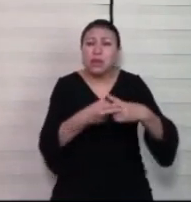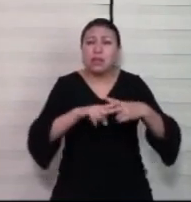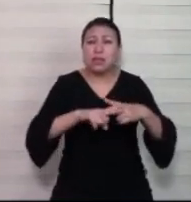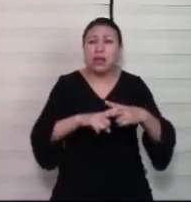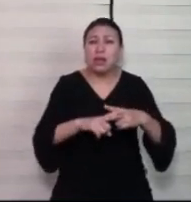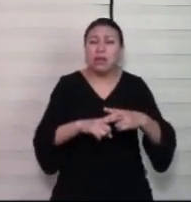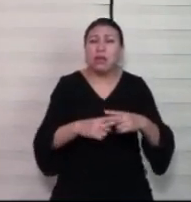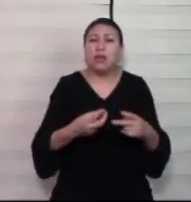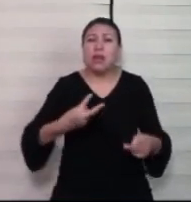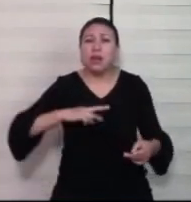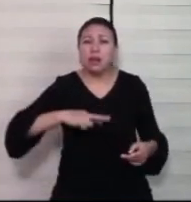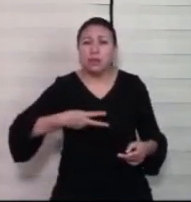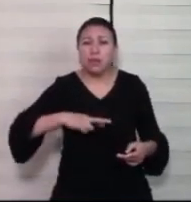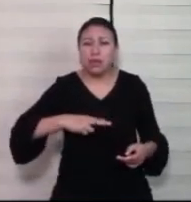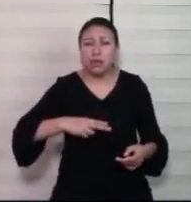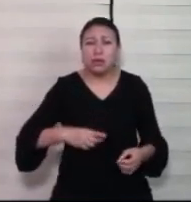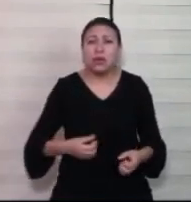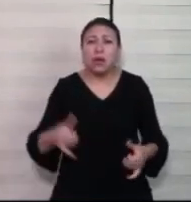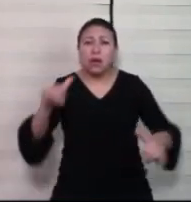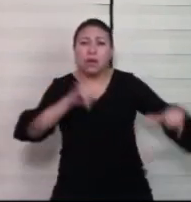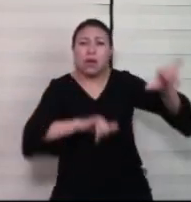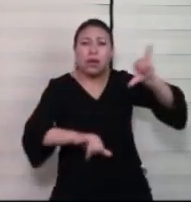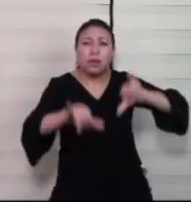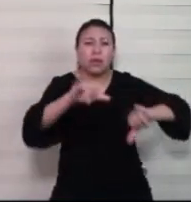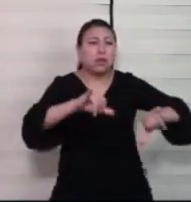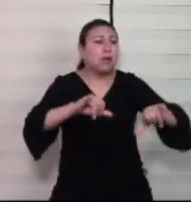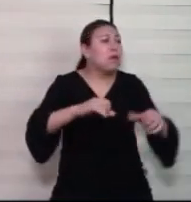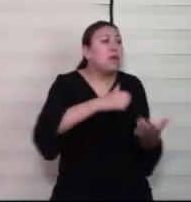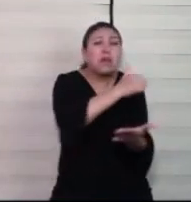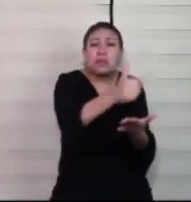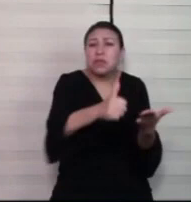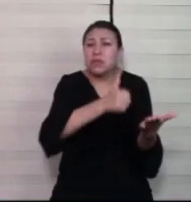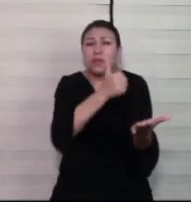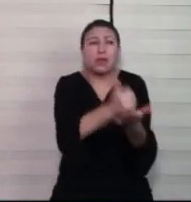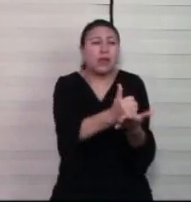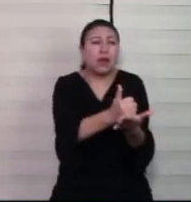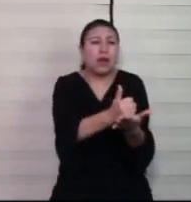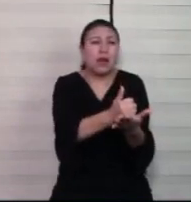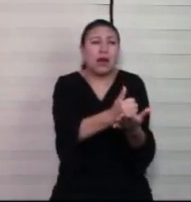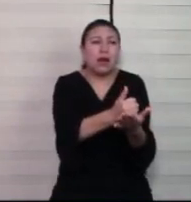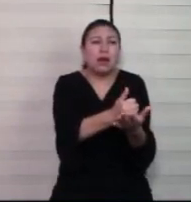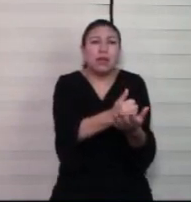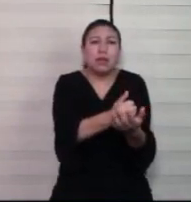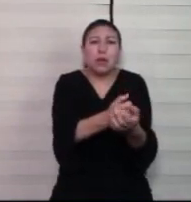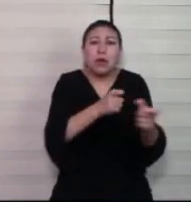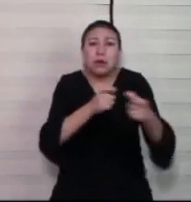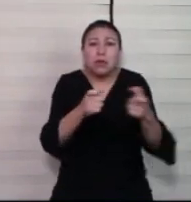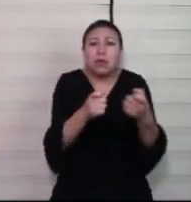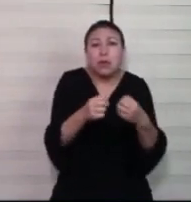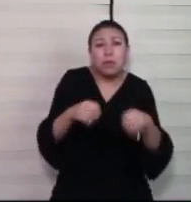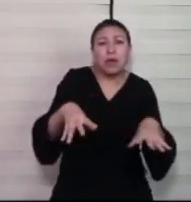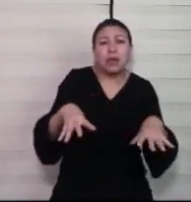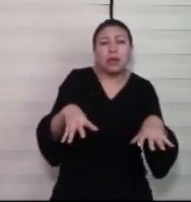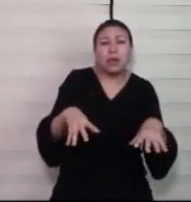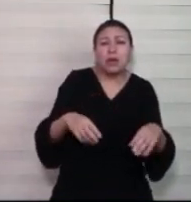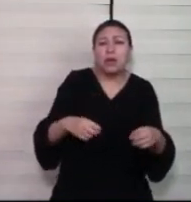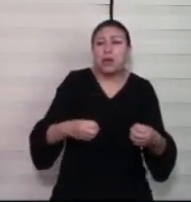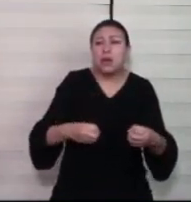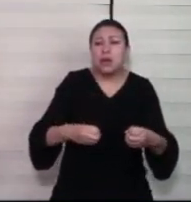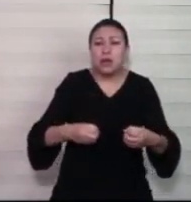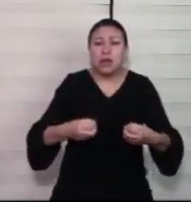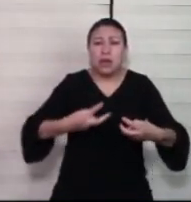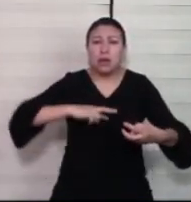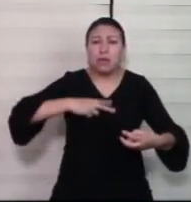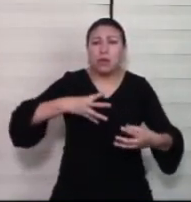esto. Que un laboratorio en cierta ciudad se le salió de las manos el asunto y el virus empezó